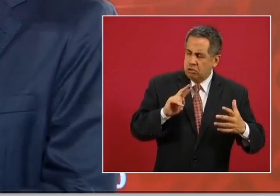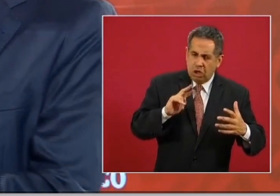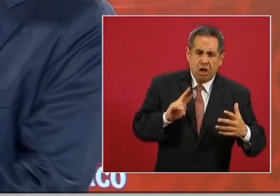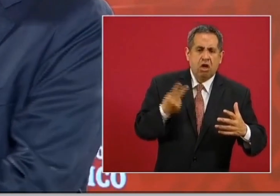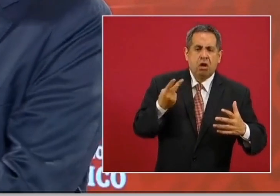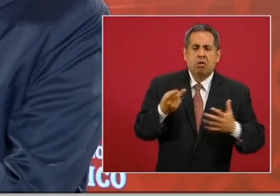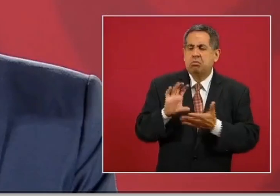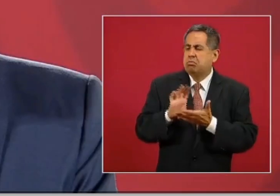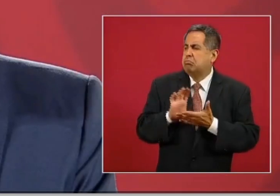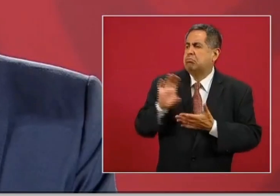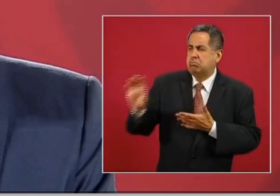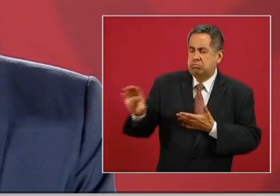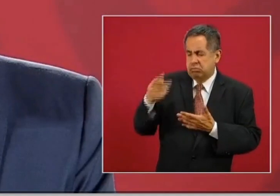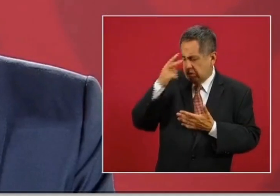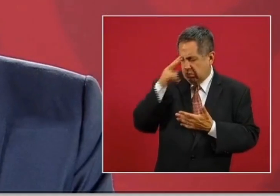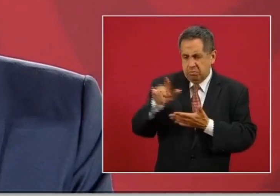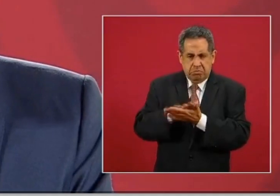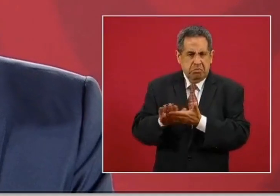quien